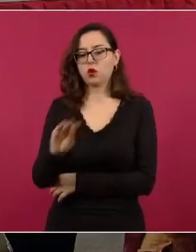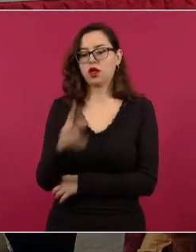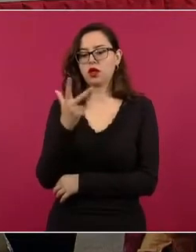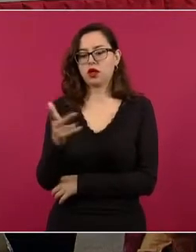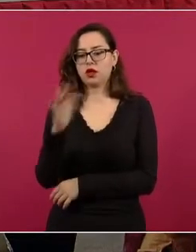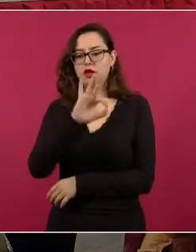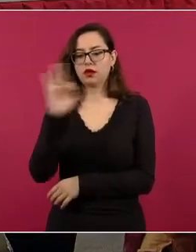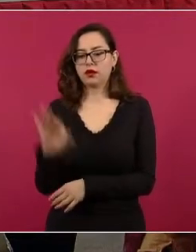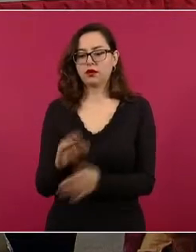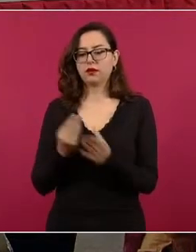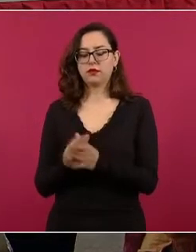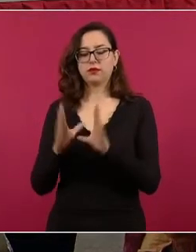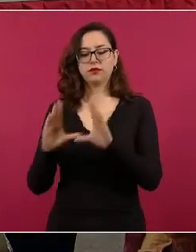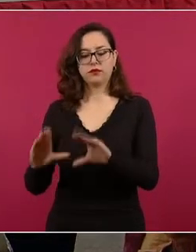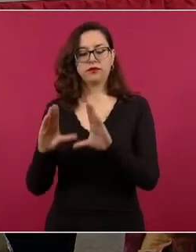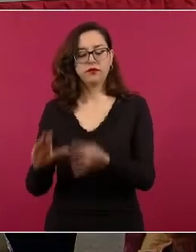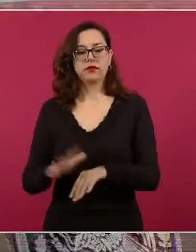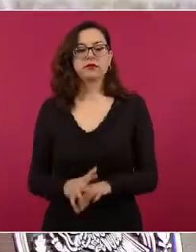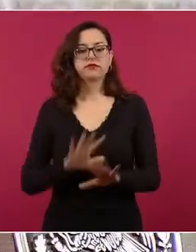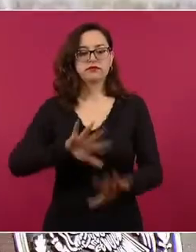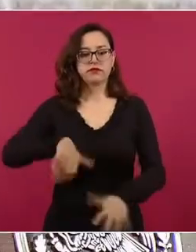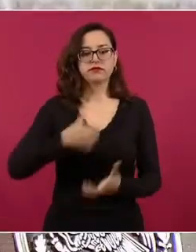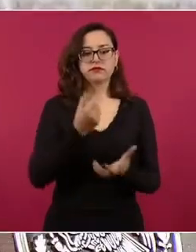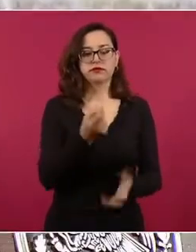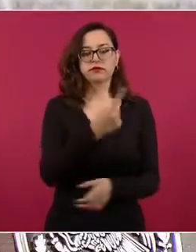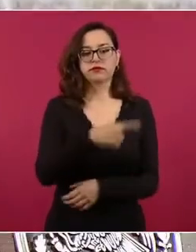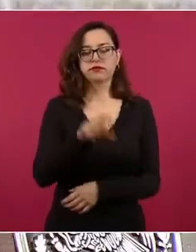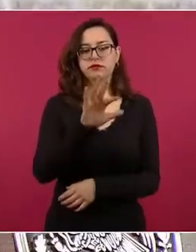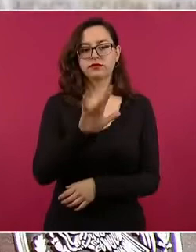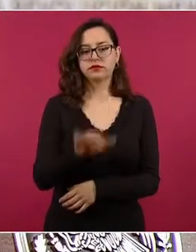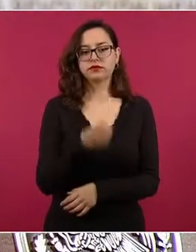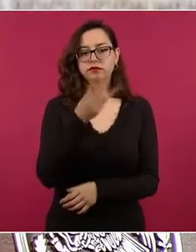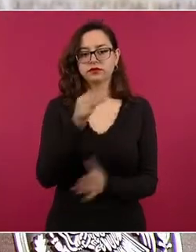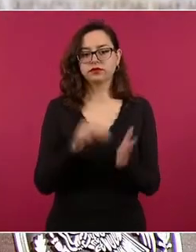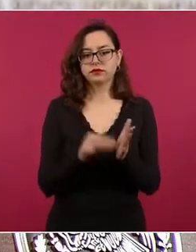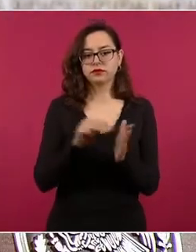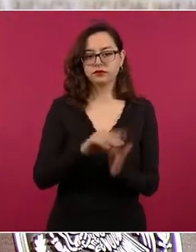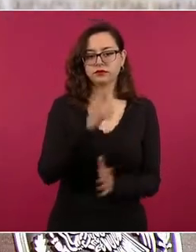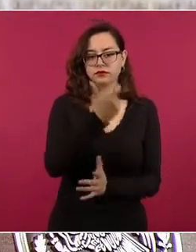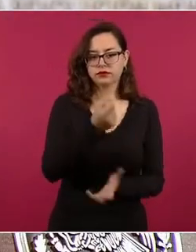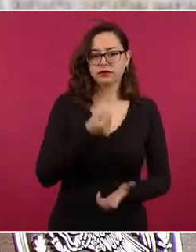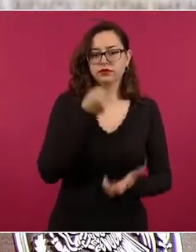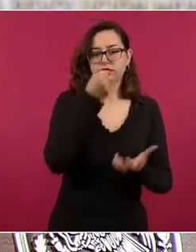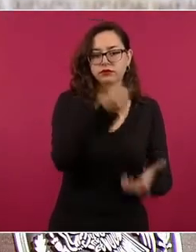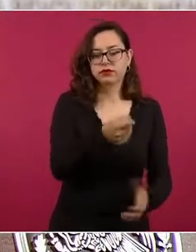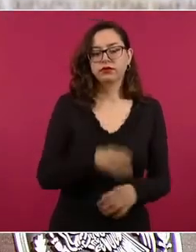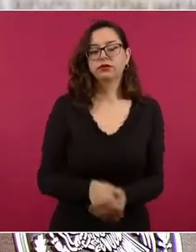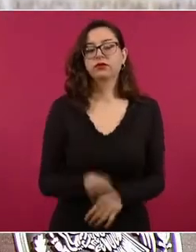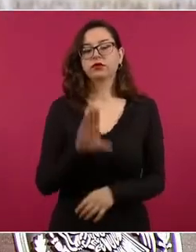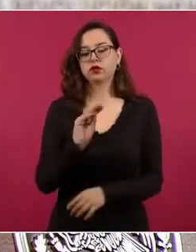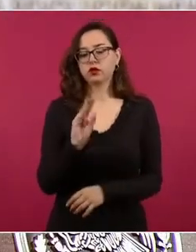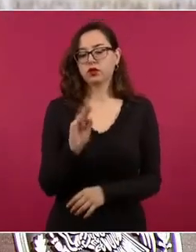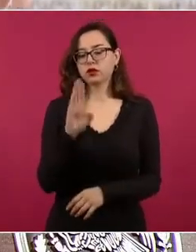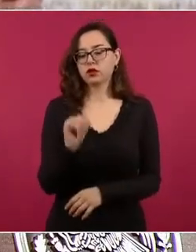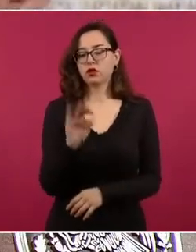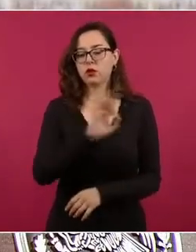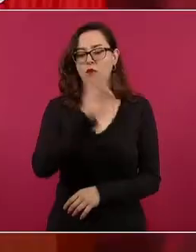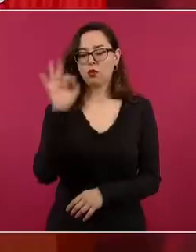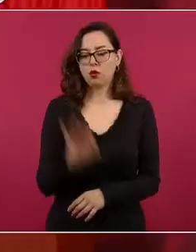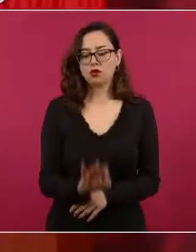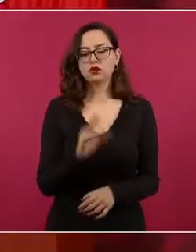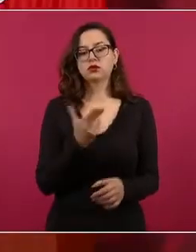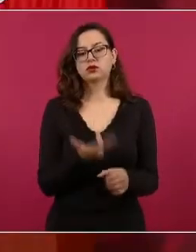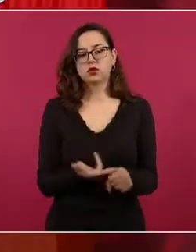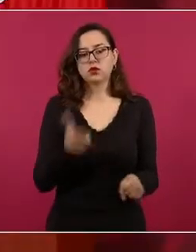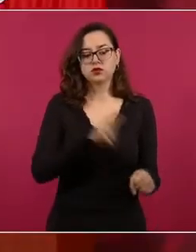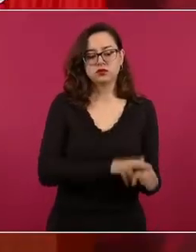ejerciendo un presupuesto de 153 millones de pesos para el mantenimiento de unidades, con 99% de avance en lo que respecta a